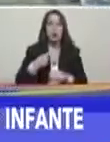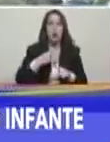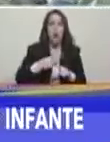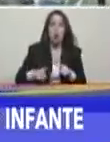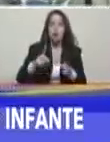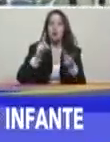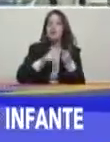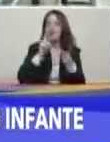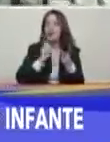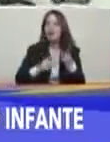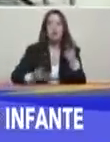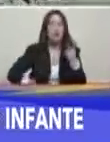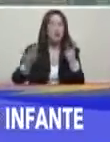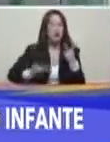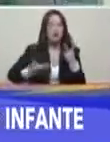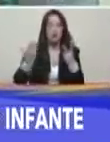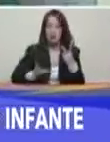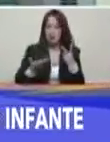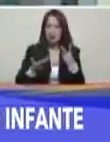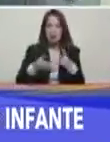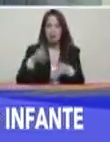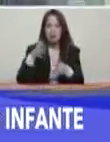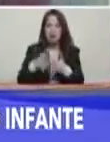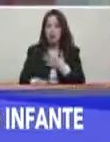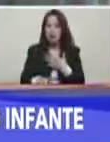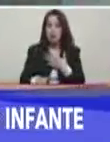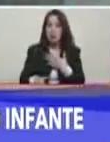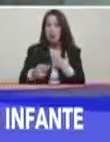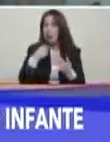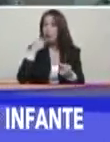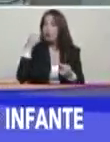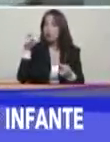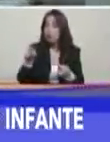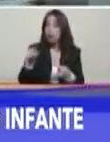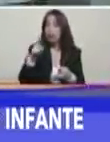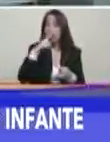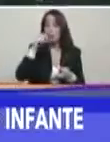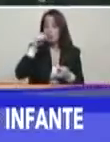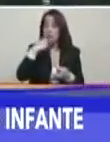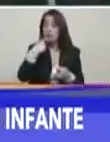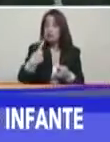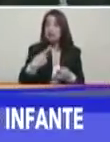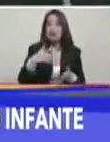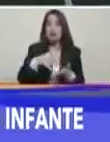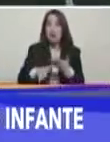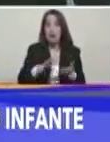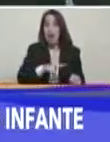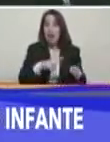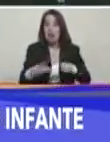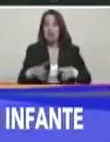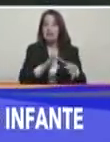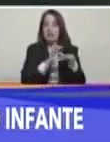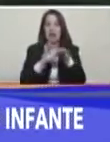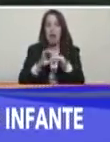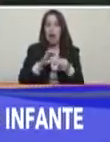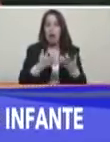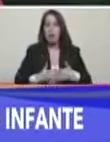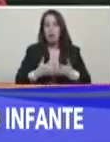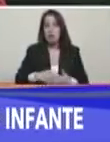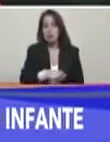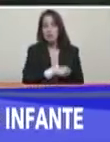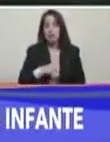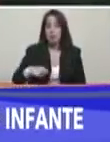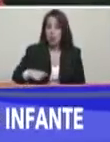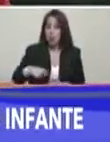segundo elemento muy importante es lo que usted ha venido expresando, lo que es la alianza con el sector privado. Aquí está el gobierno revolucionario,